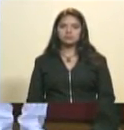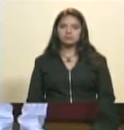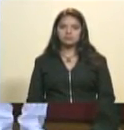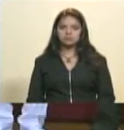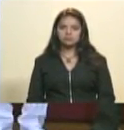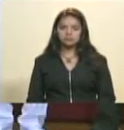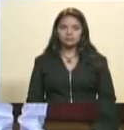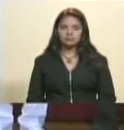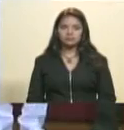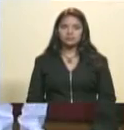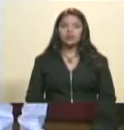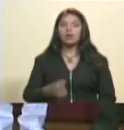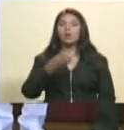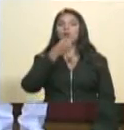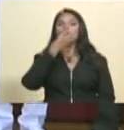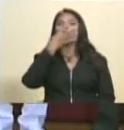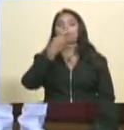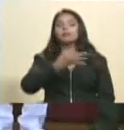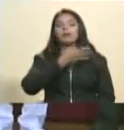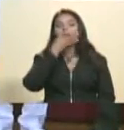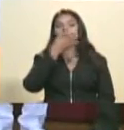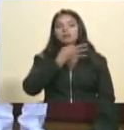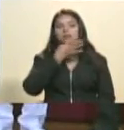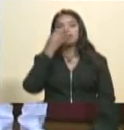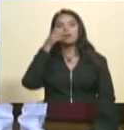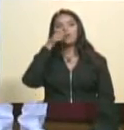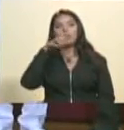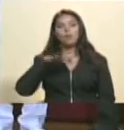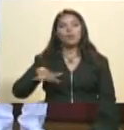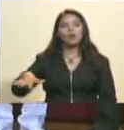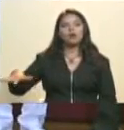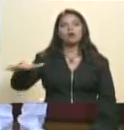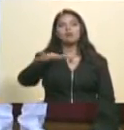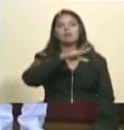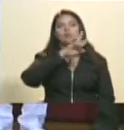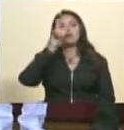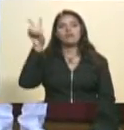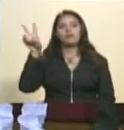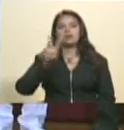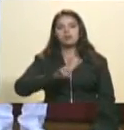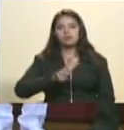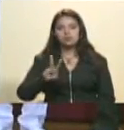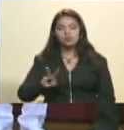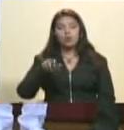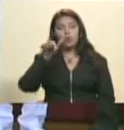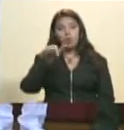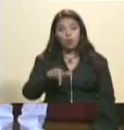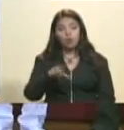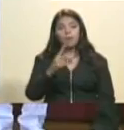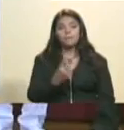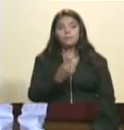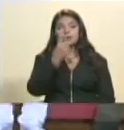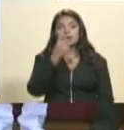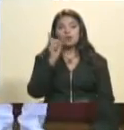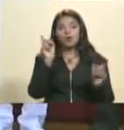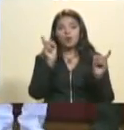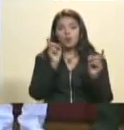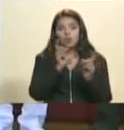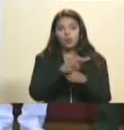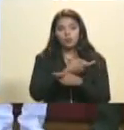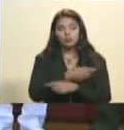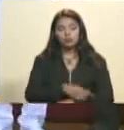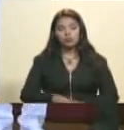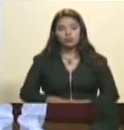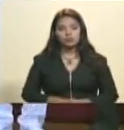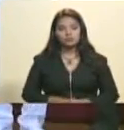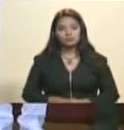Bueno, muy buenas tardes a todo el pueblo de Venezuela. Hoy, primero de agosto, desde